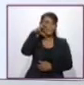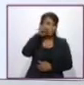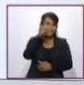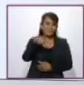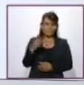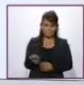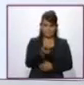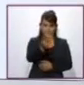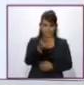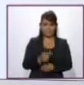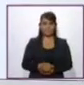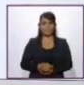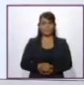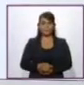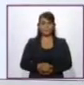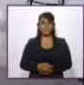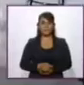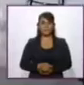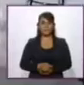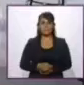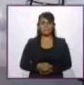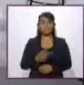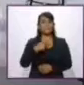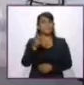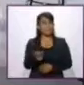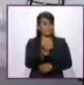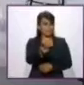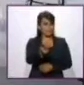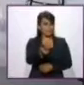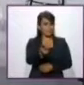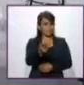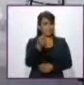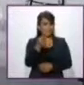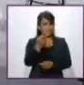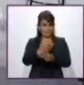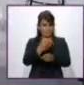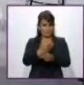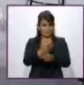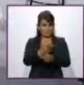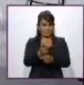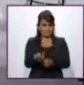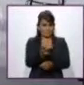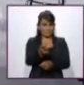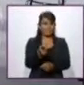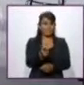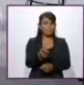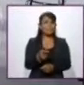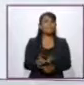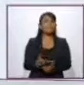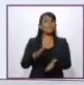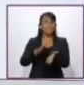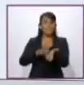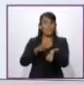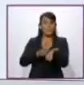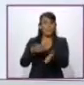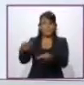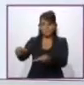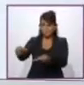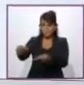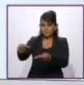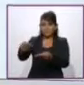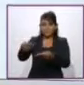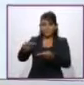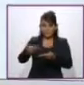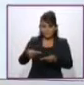y la pregunta es la siguiente. Esta pregunta, cabe destacar, fue recabada mediante formato físico a una